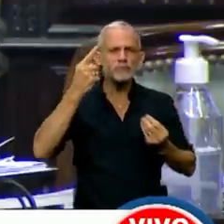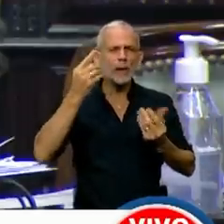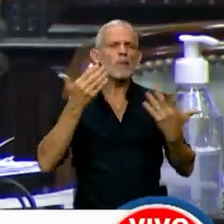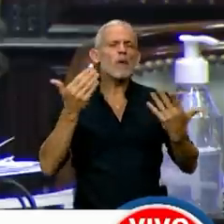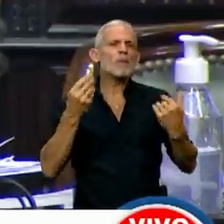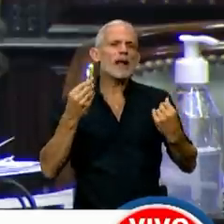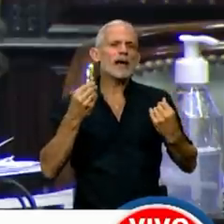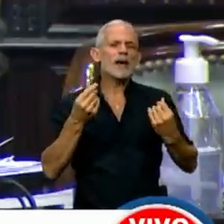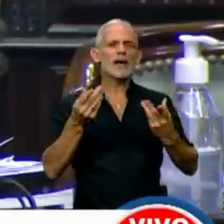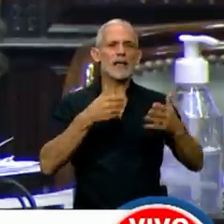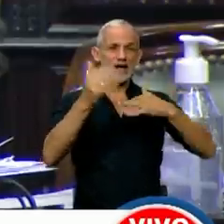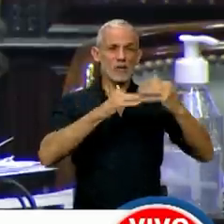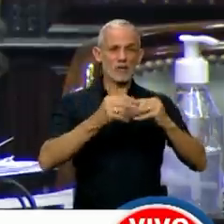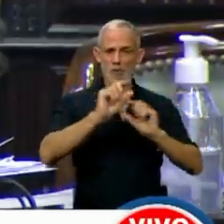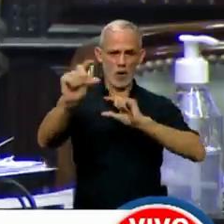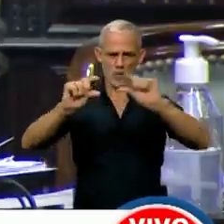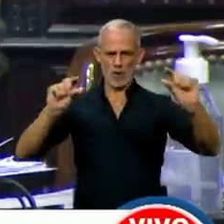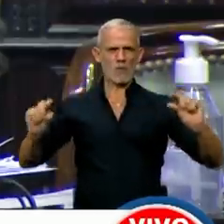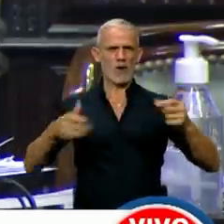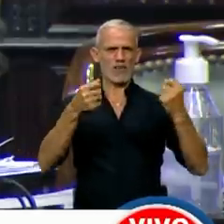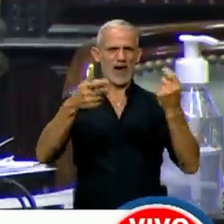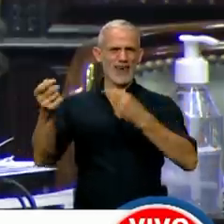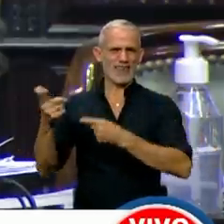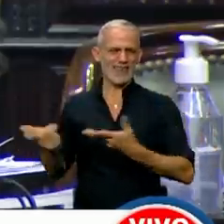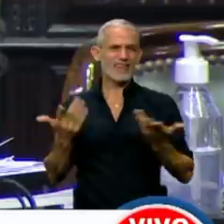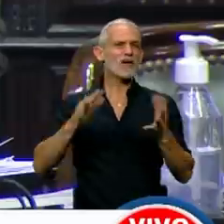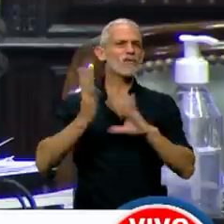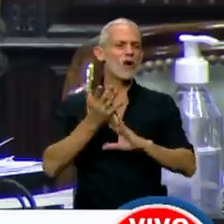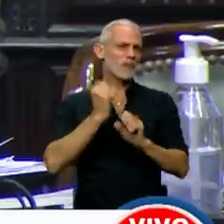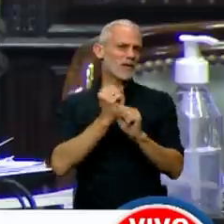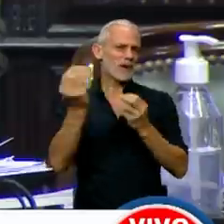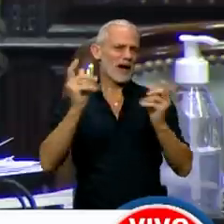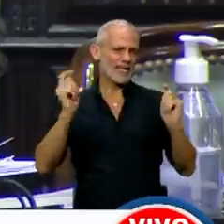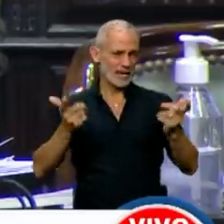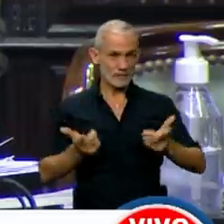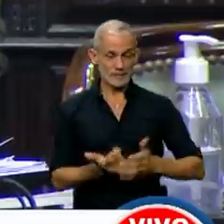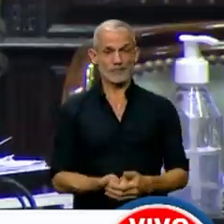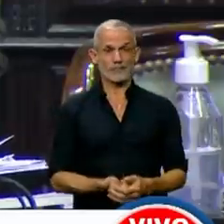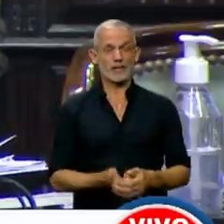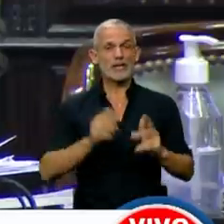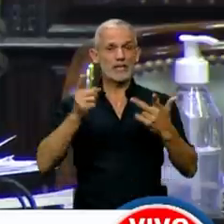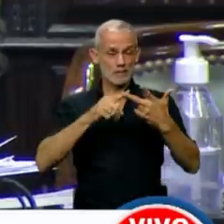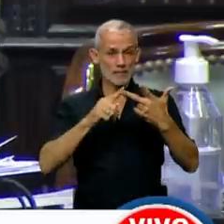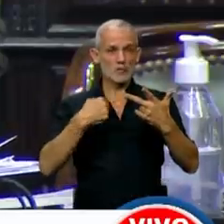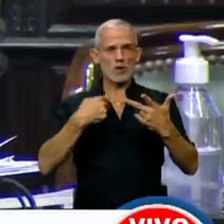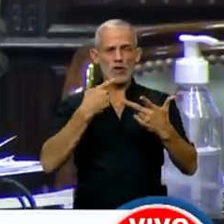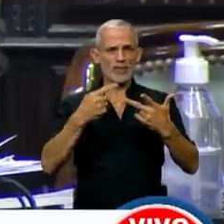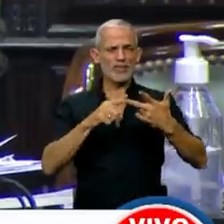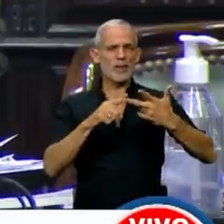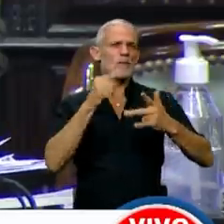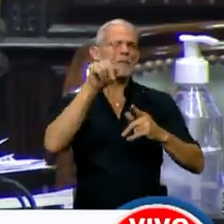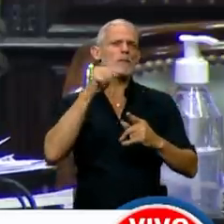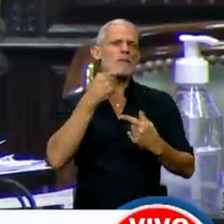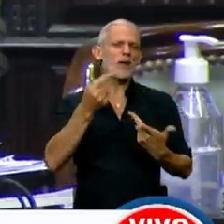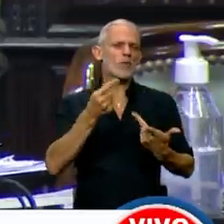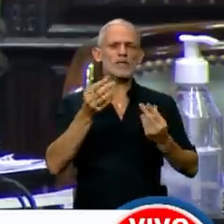permitan que el reparto de la obra pública se realice de esa manera y además también hable en esa situación